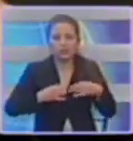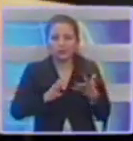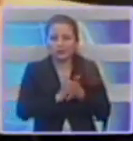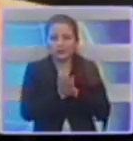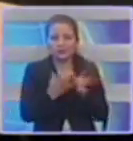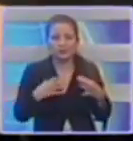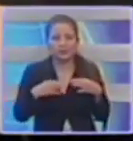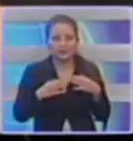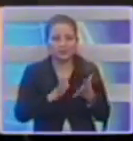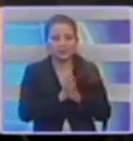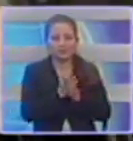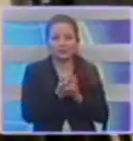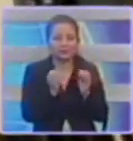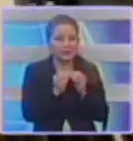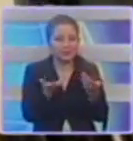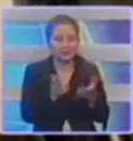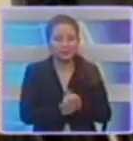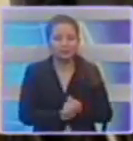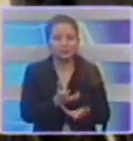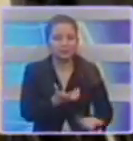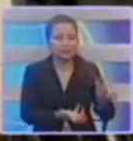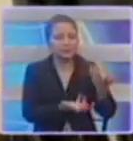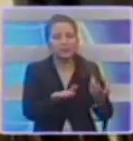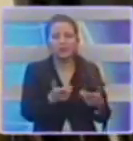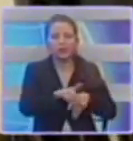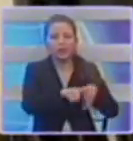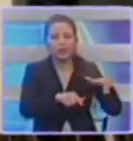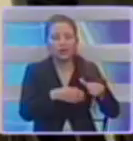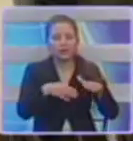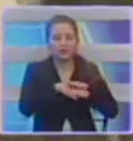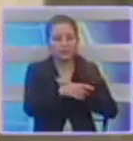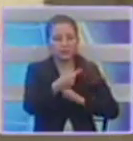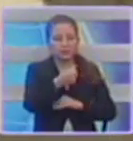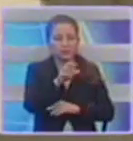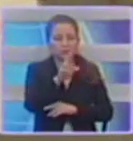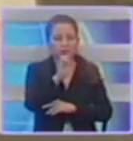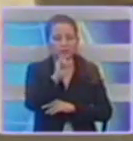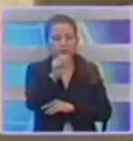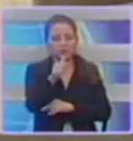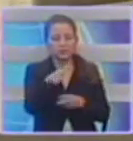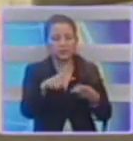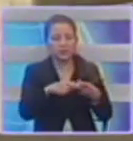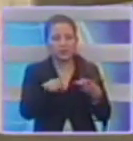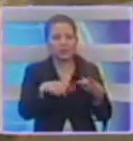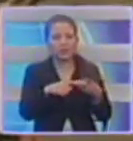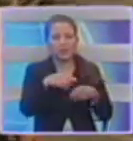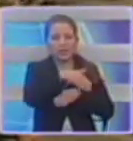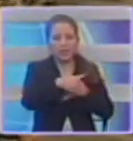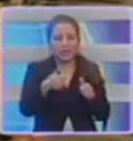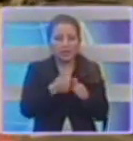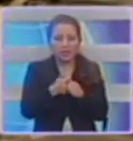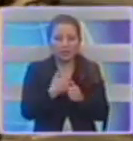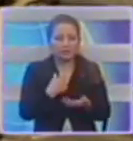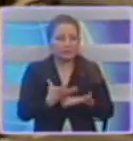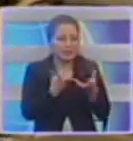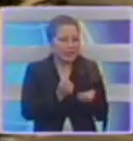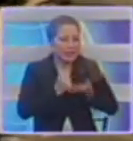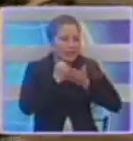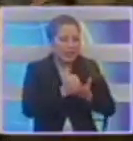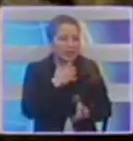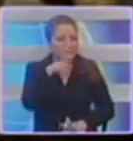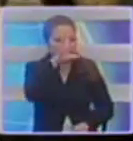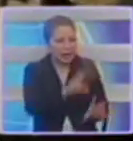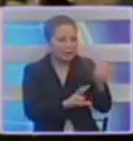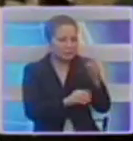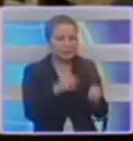bebé, nada más. El incendio ocurrió en el sector de García Goyena y Gallegos Lara, donde los vecinos infructuosamente trataron de apagar